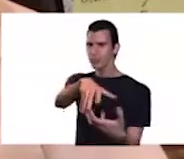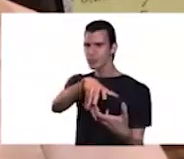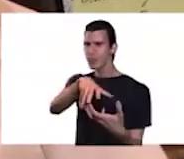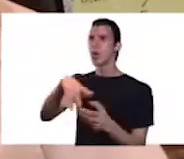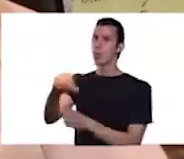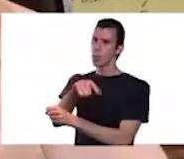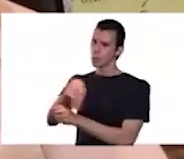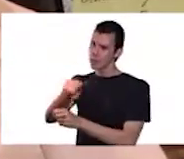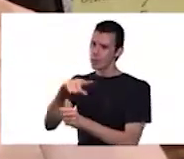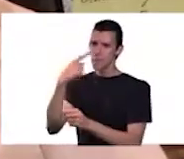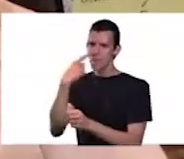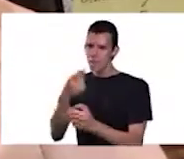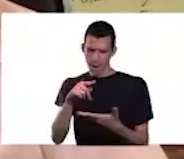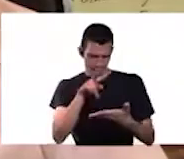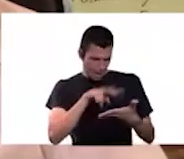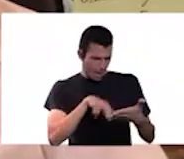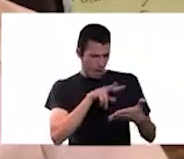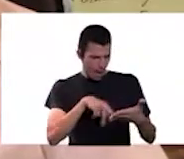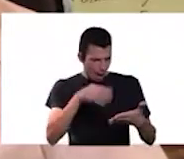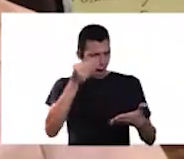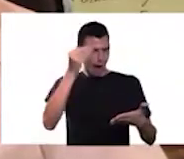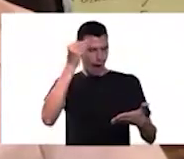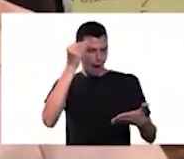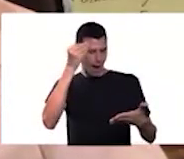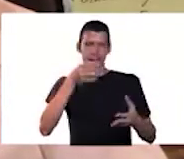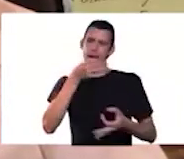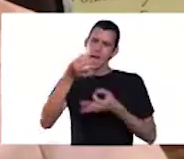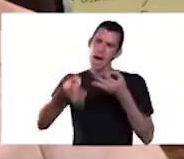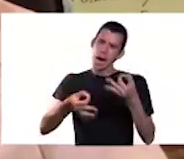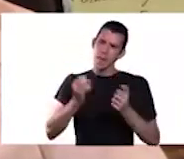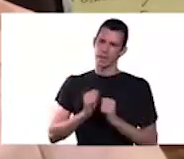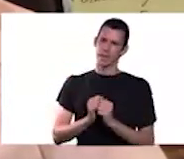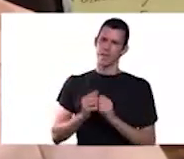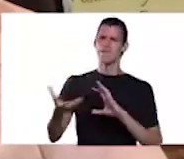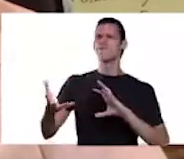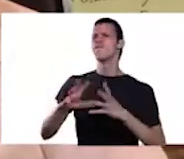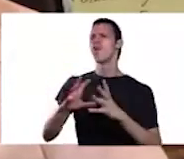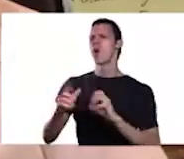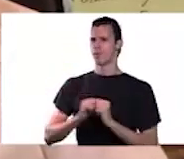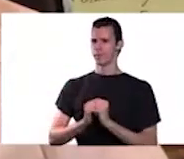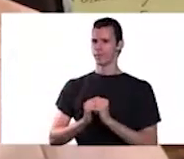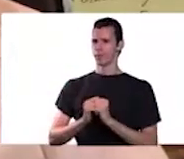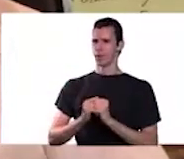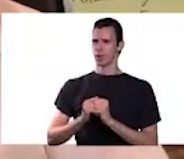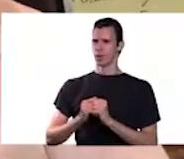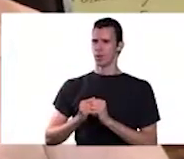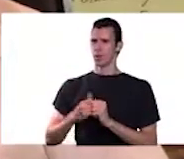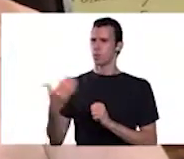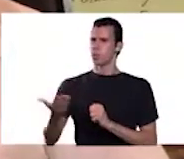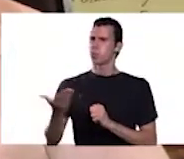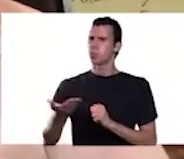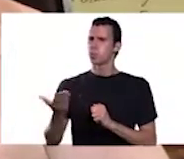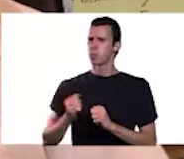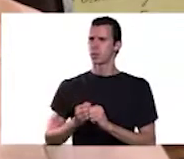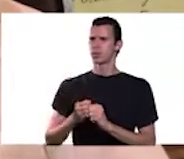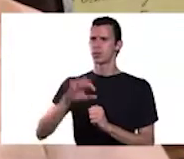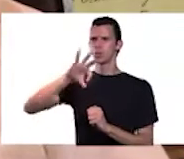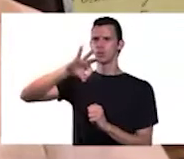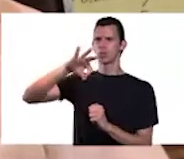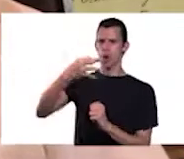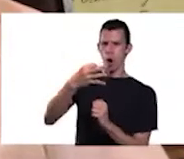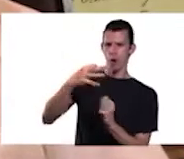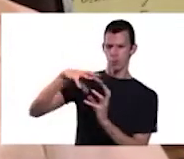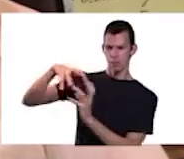la forma, el sentido y la duración, hacia alrededor de quién se mueve la Tierra,